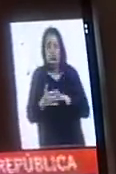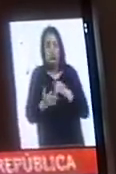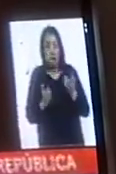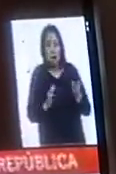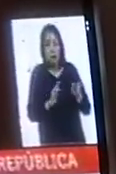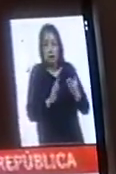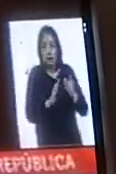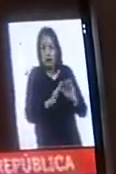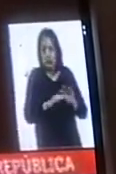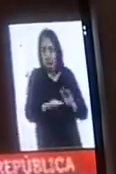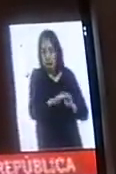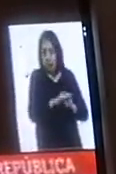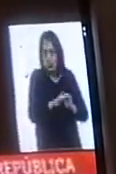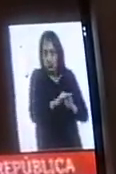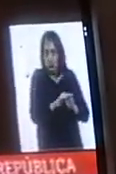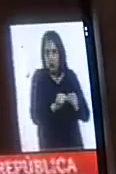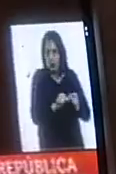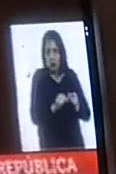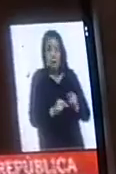ámbito urbano